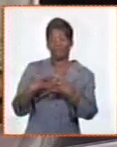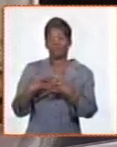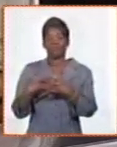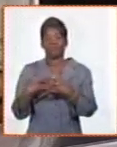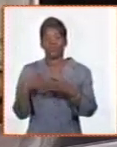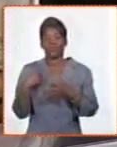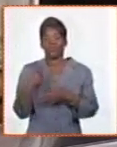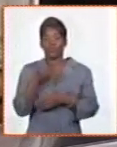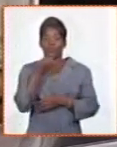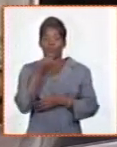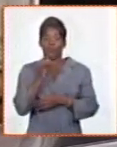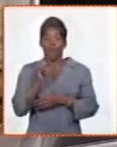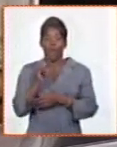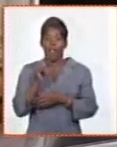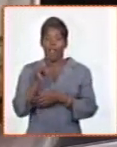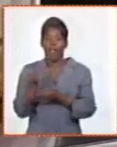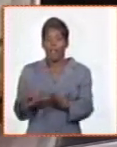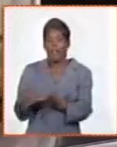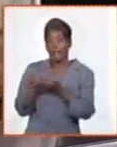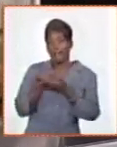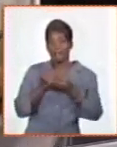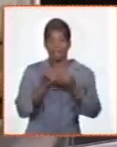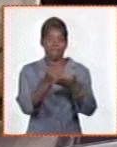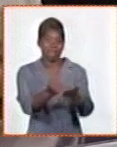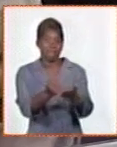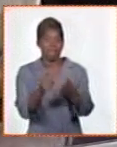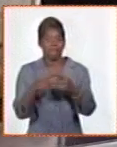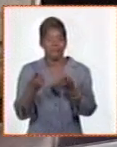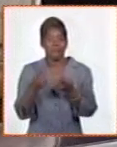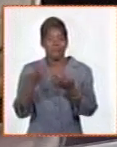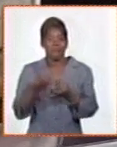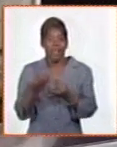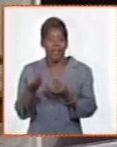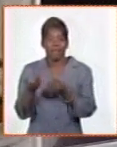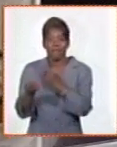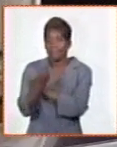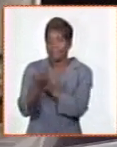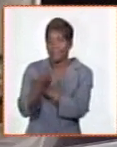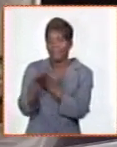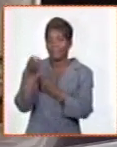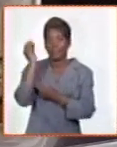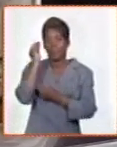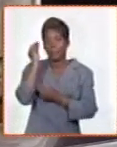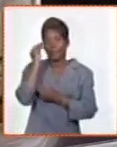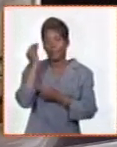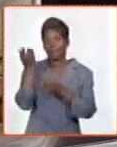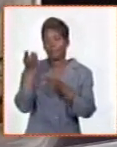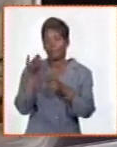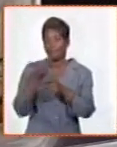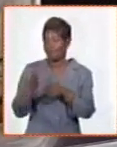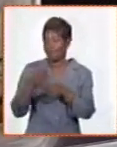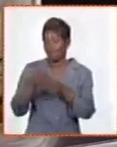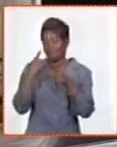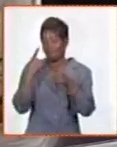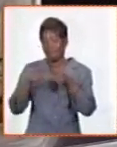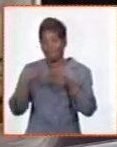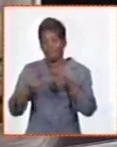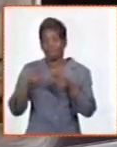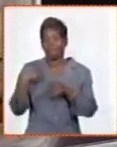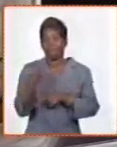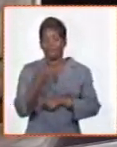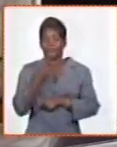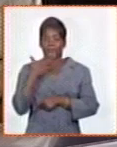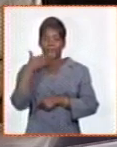nadie. No hay nada como eso, como te enriquece. Es lo que te ayuda también y te motiva a seguir haciéndolo,